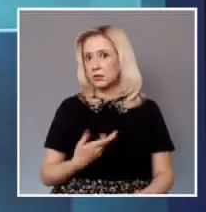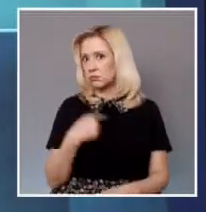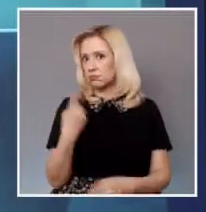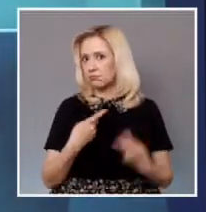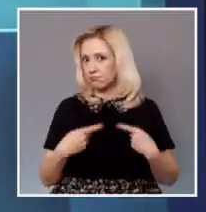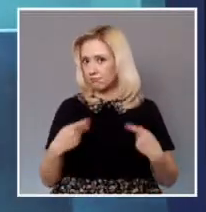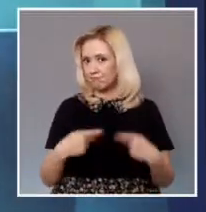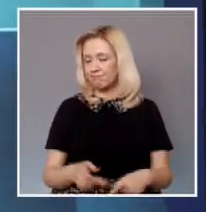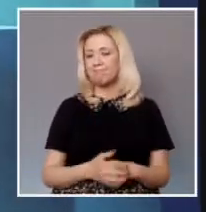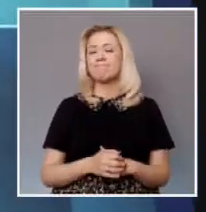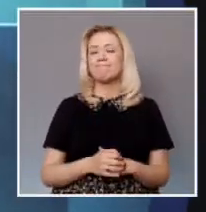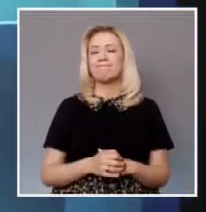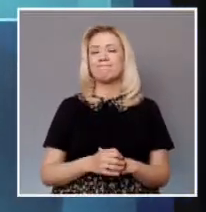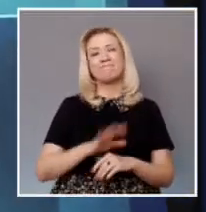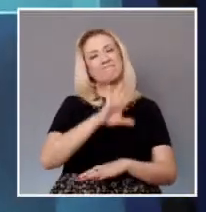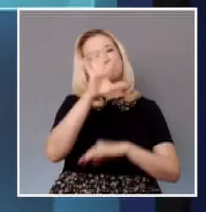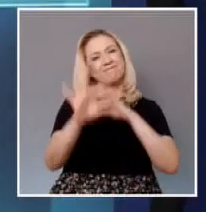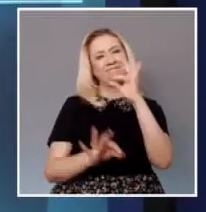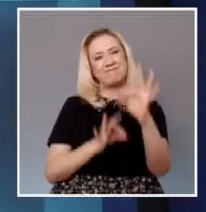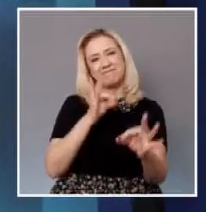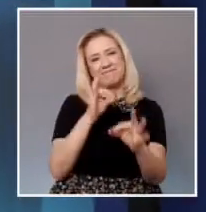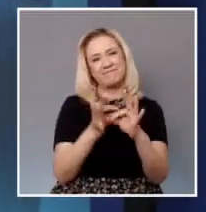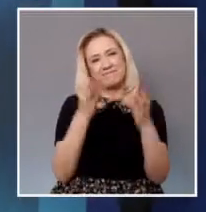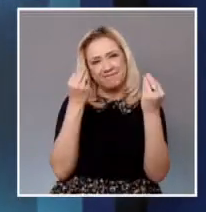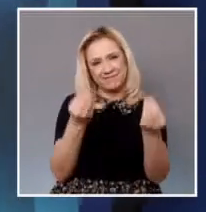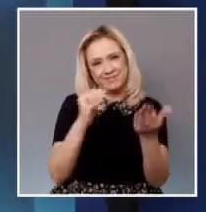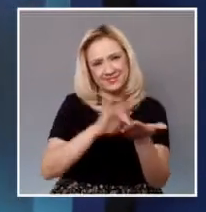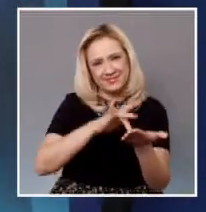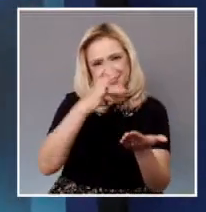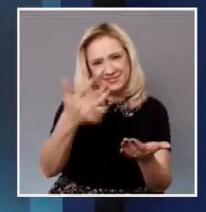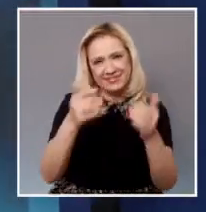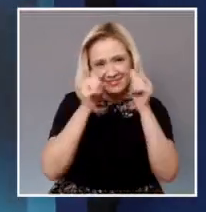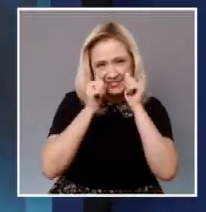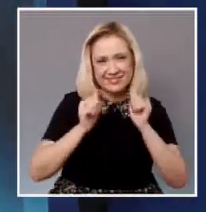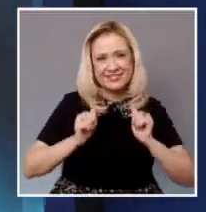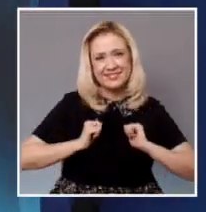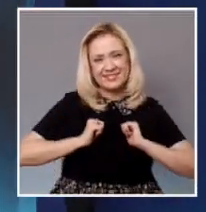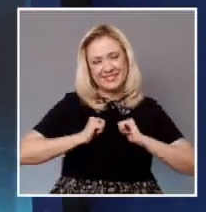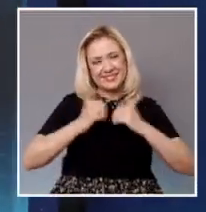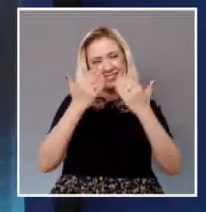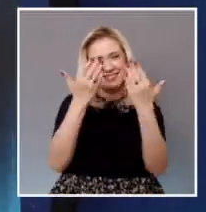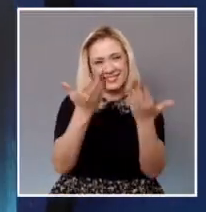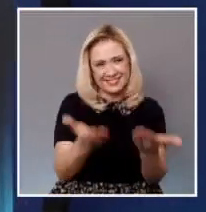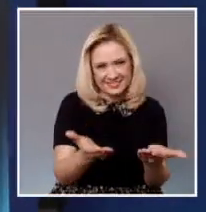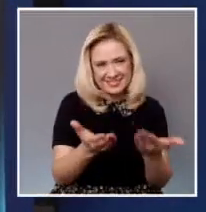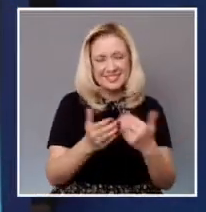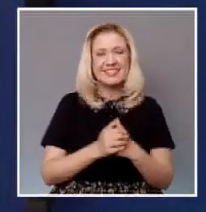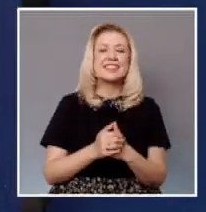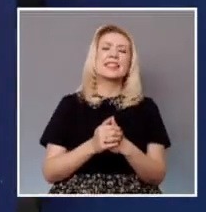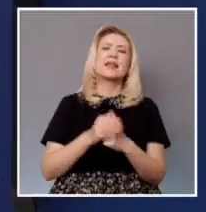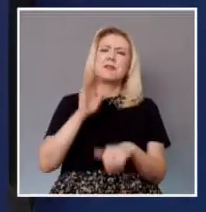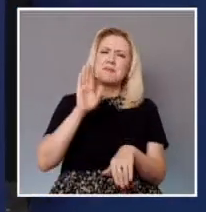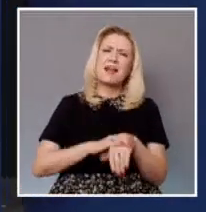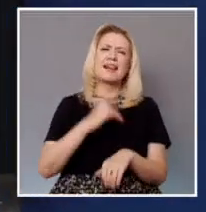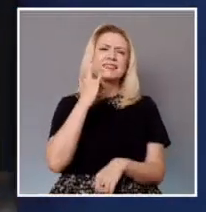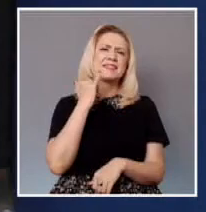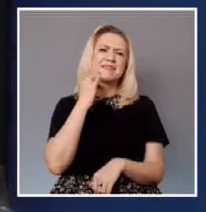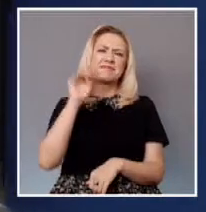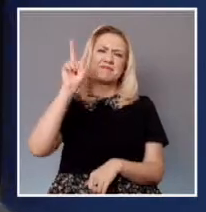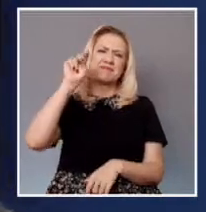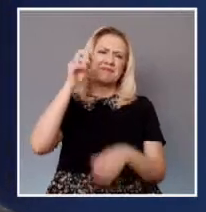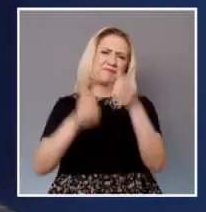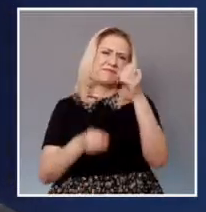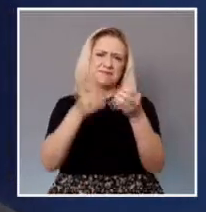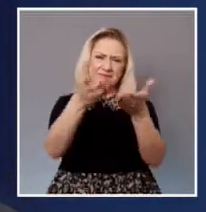Es así como llegamos al final de este semanario judicial, como siempre agradeciendo su compañía e invitándole a mantenerse aquí en la señal